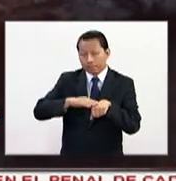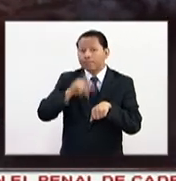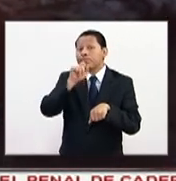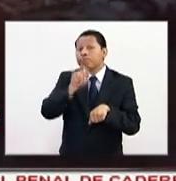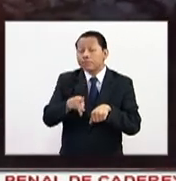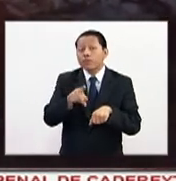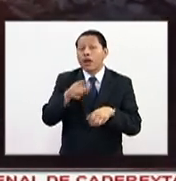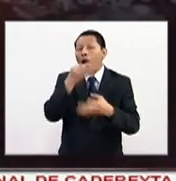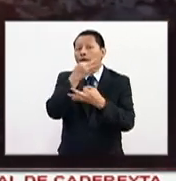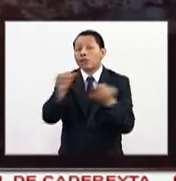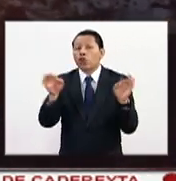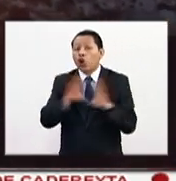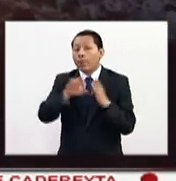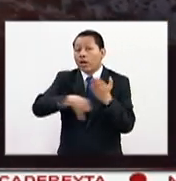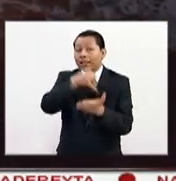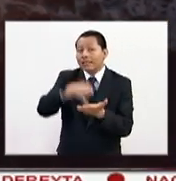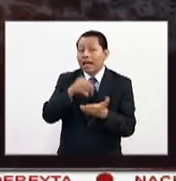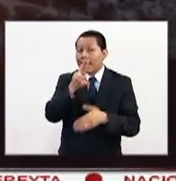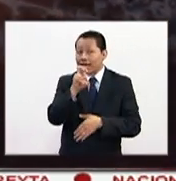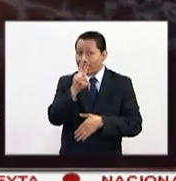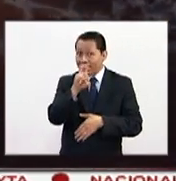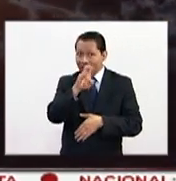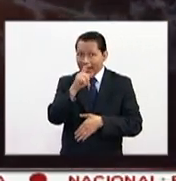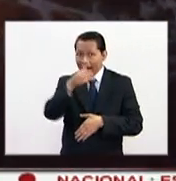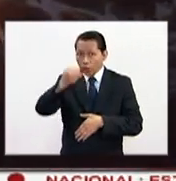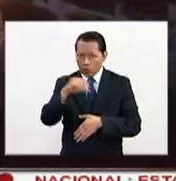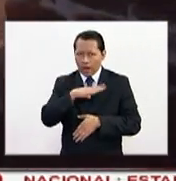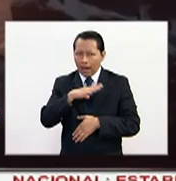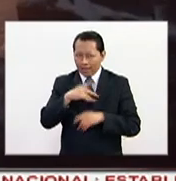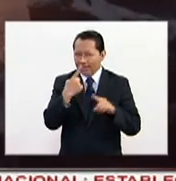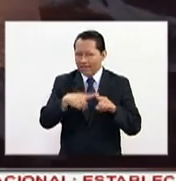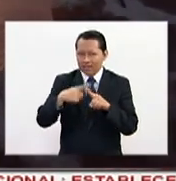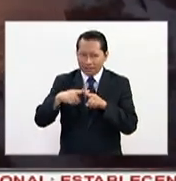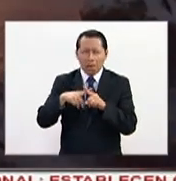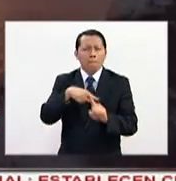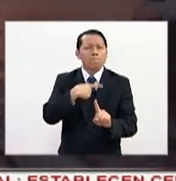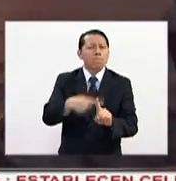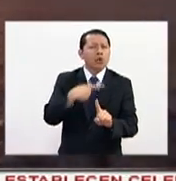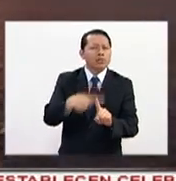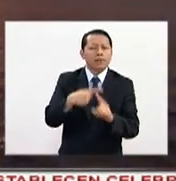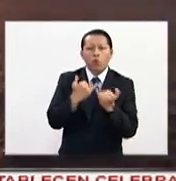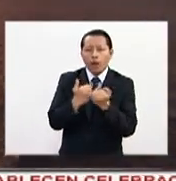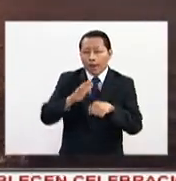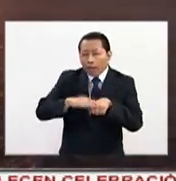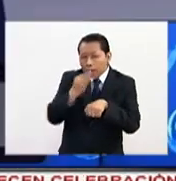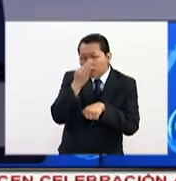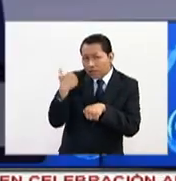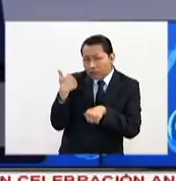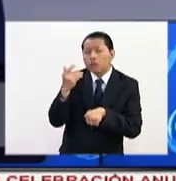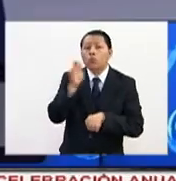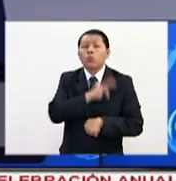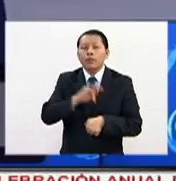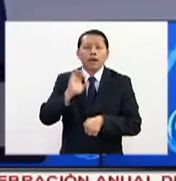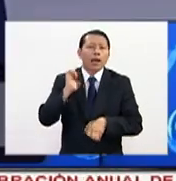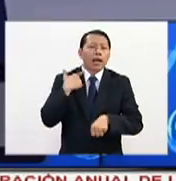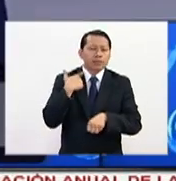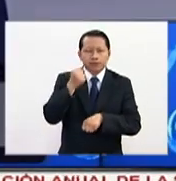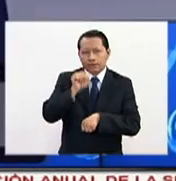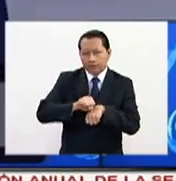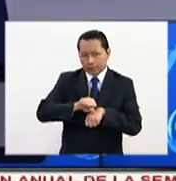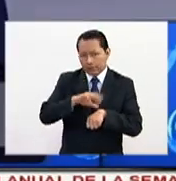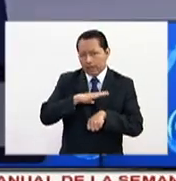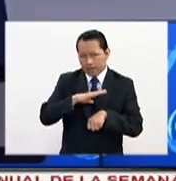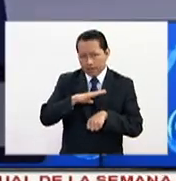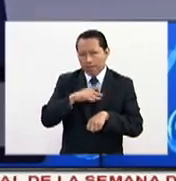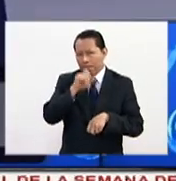de decreto de las Islas Revillagigedo provocó reacciones positivas. La más reciente, del exsecretario de Estado de la